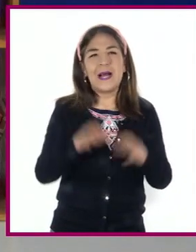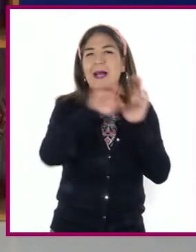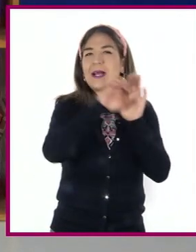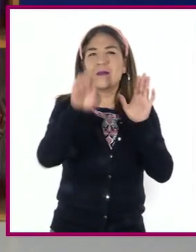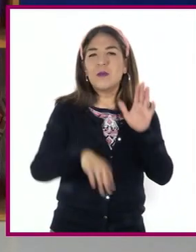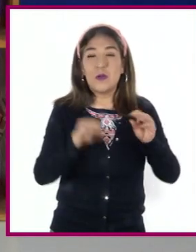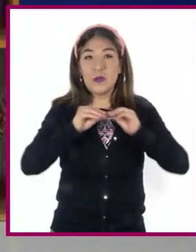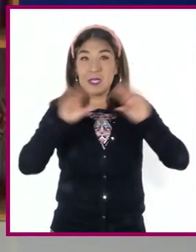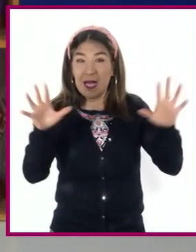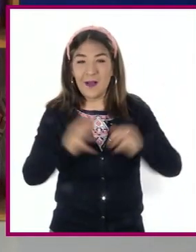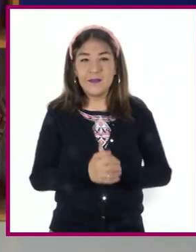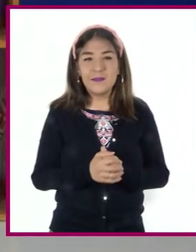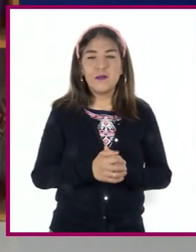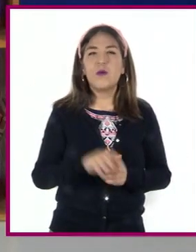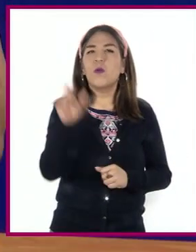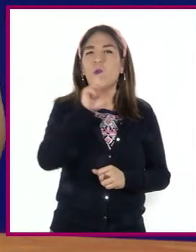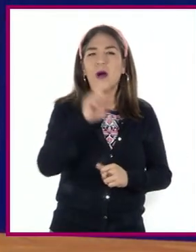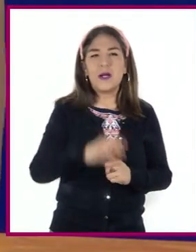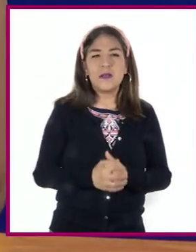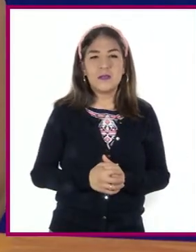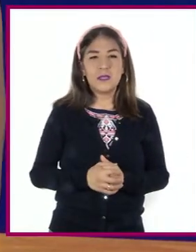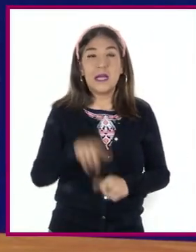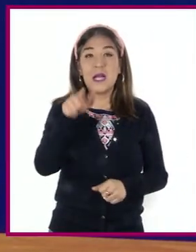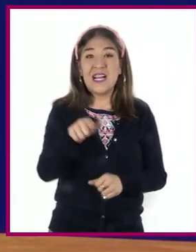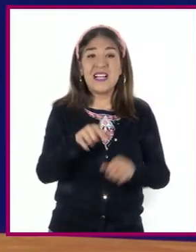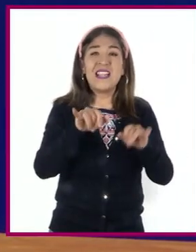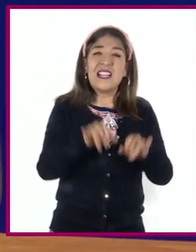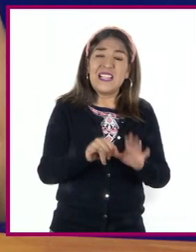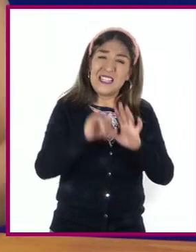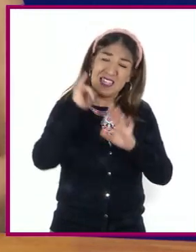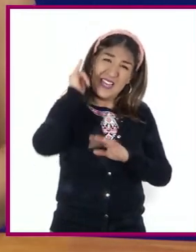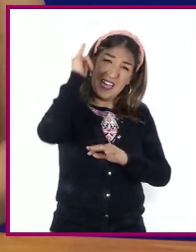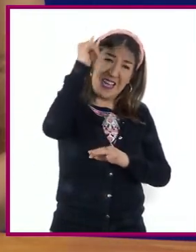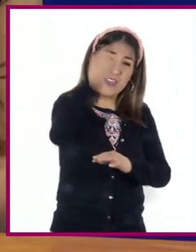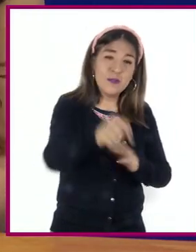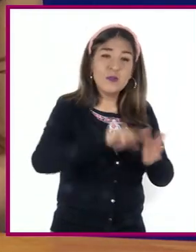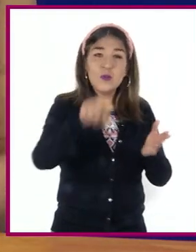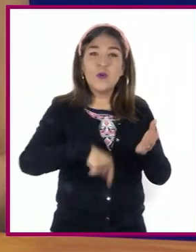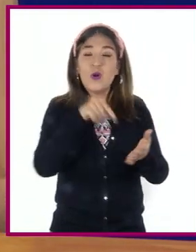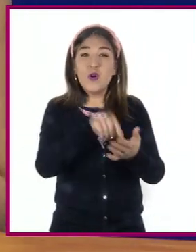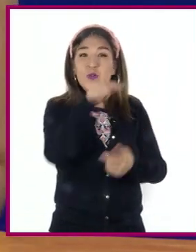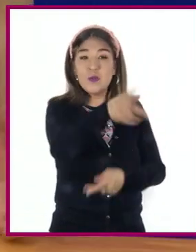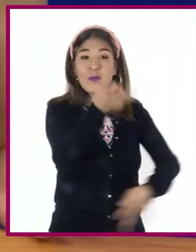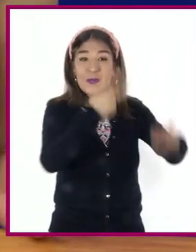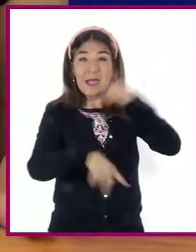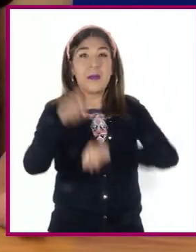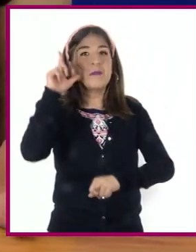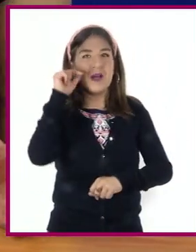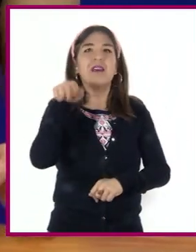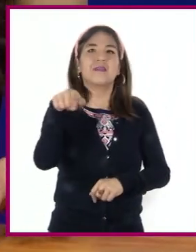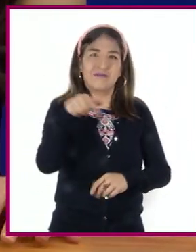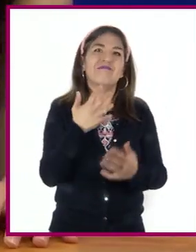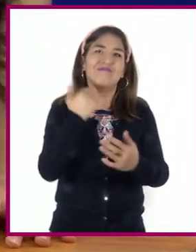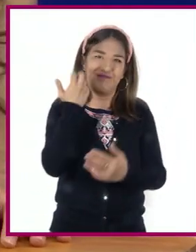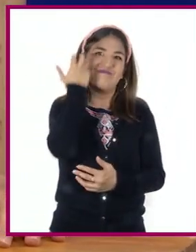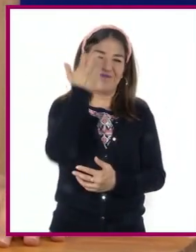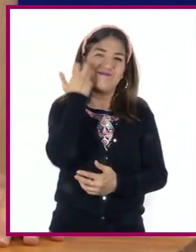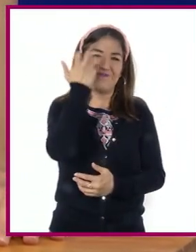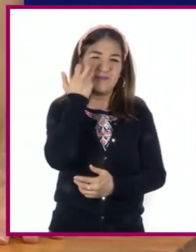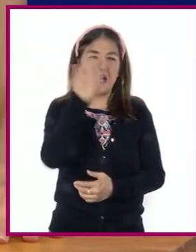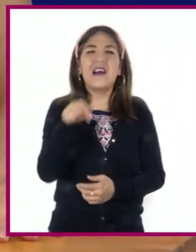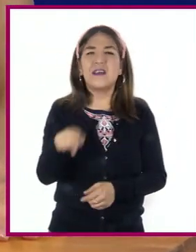llama. Ahora analicemos la rima. Rima es la coincidencia de sílabas finales de